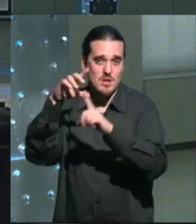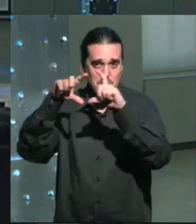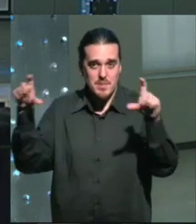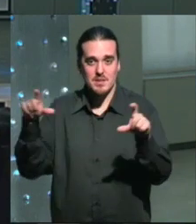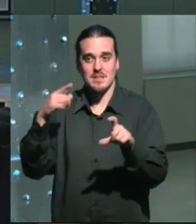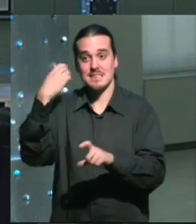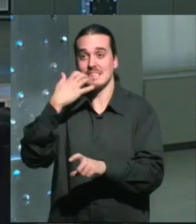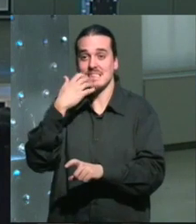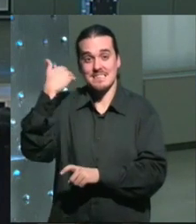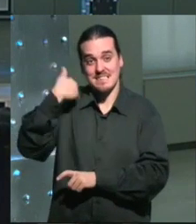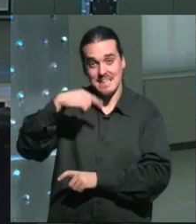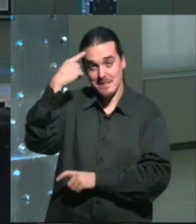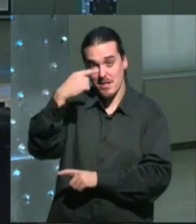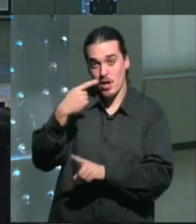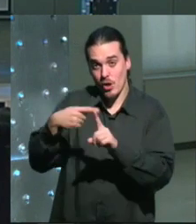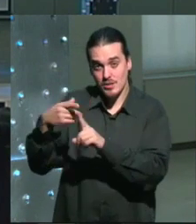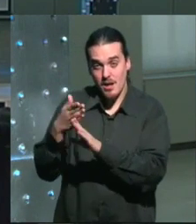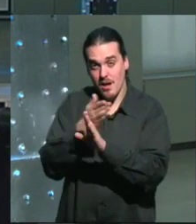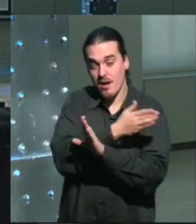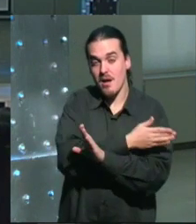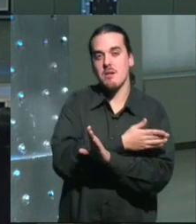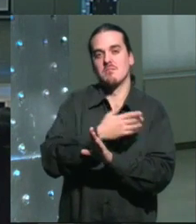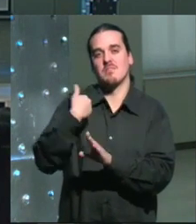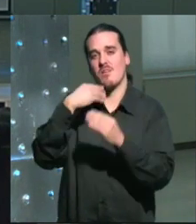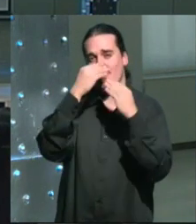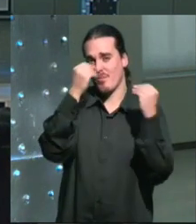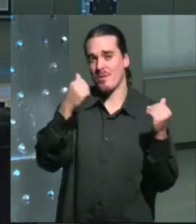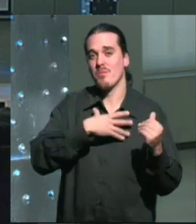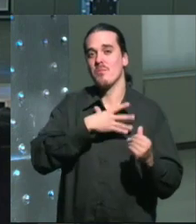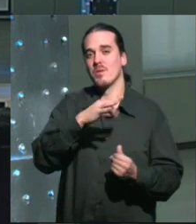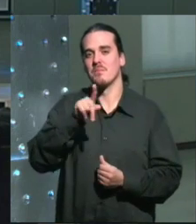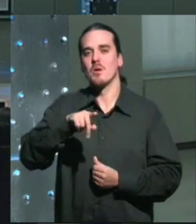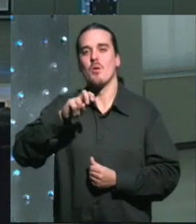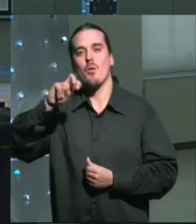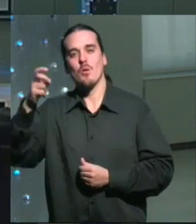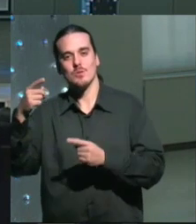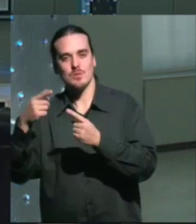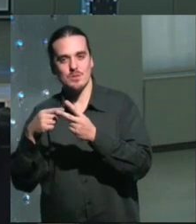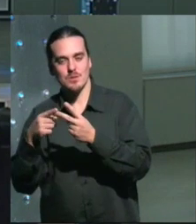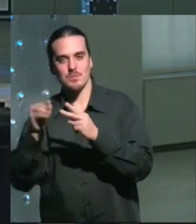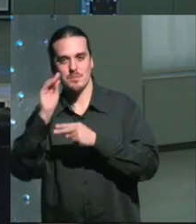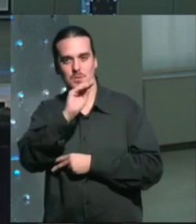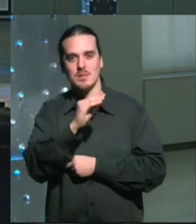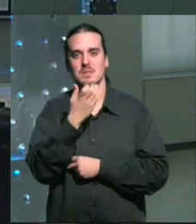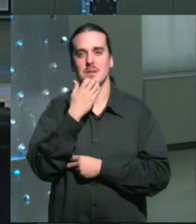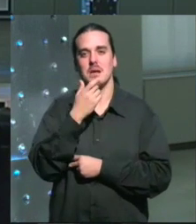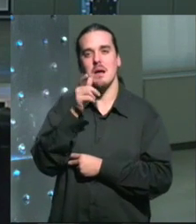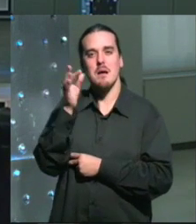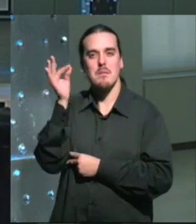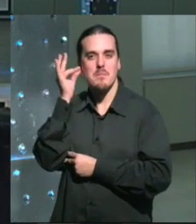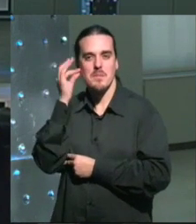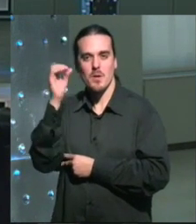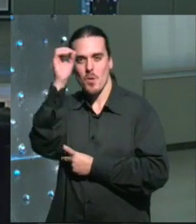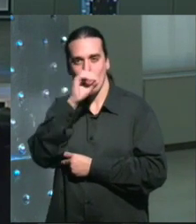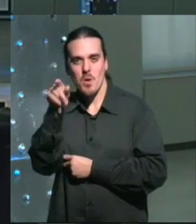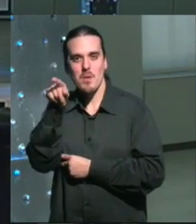la segunda, la mayor presencia de Miss Obama en la campaña del 12, ¿obedeció al data mining o